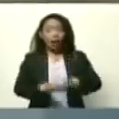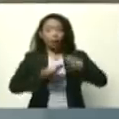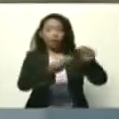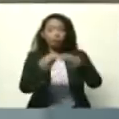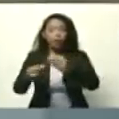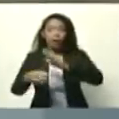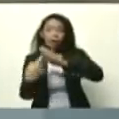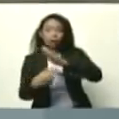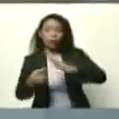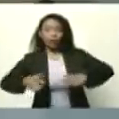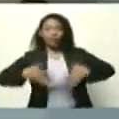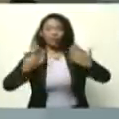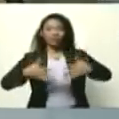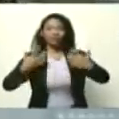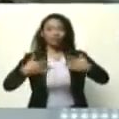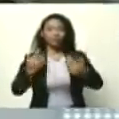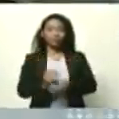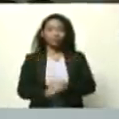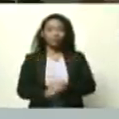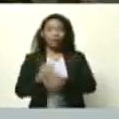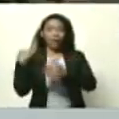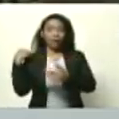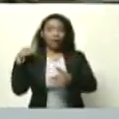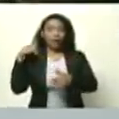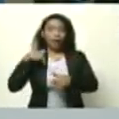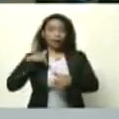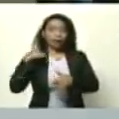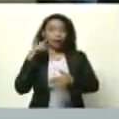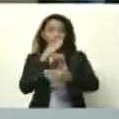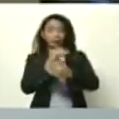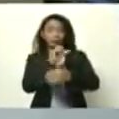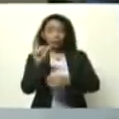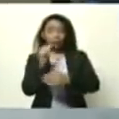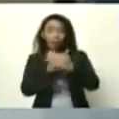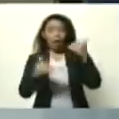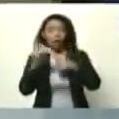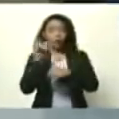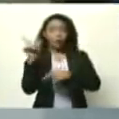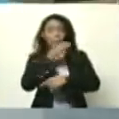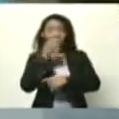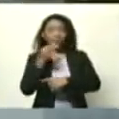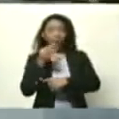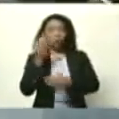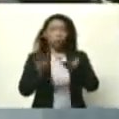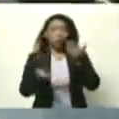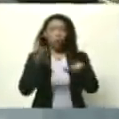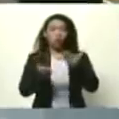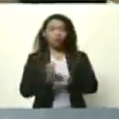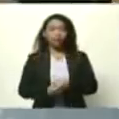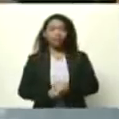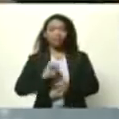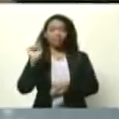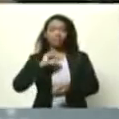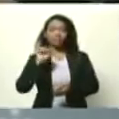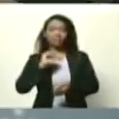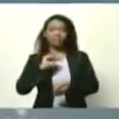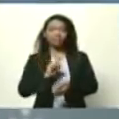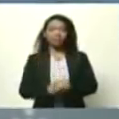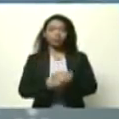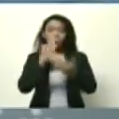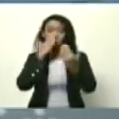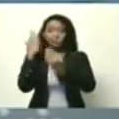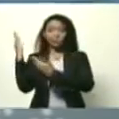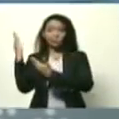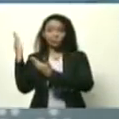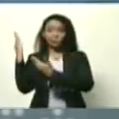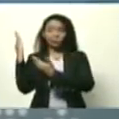recreativos, para el sano esparcimiento, durante esta Semana Mayor pudimos tener un exitoso balance. Así es, Mervin. Fíjate lo